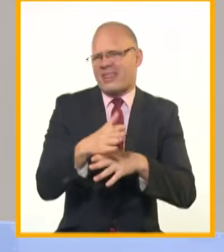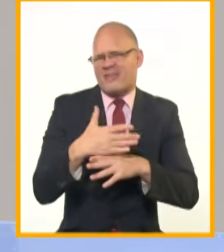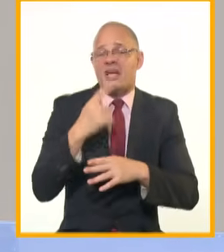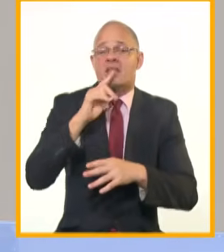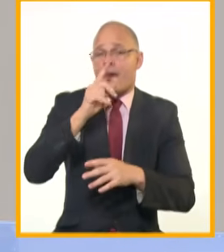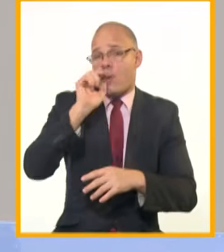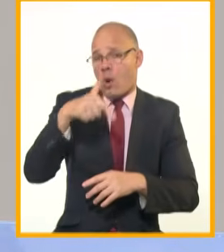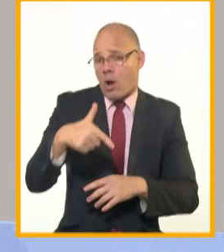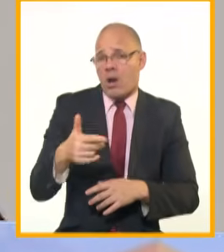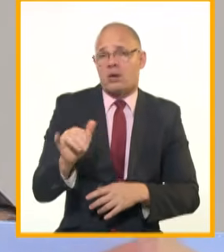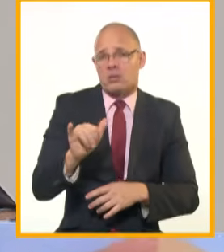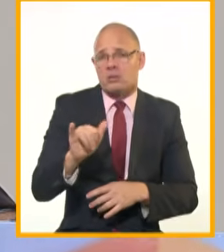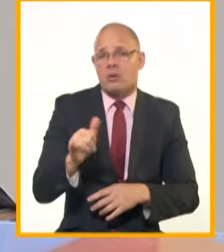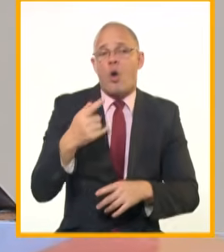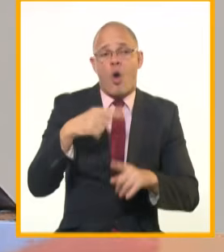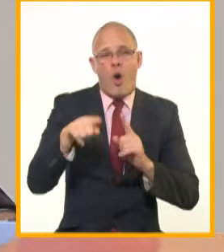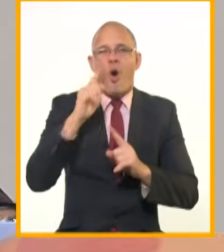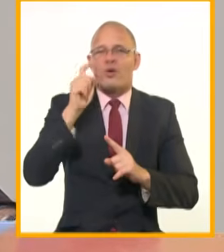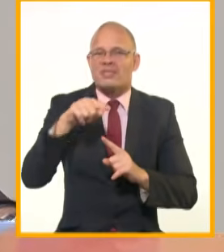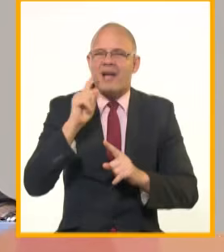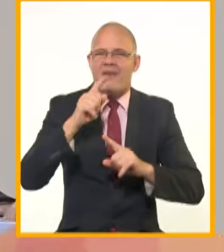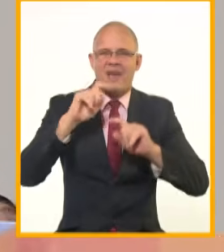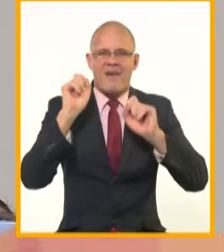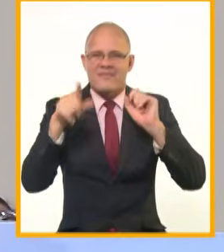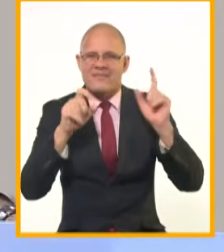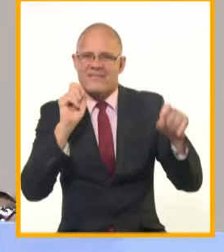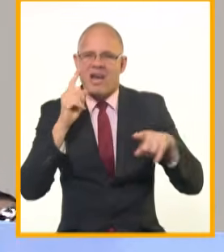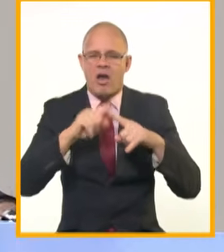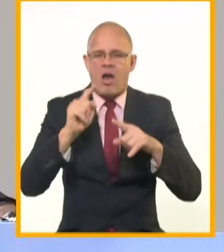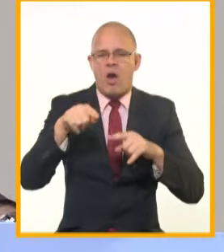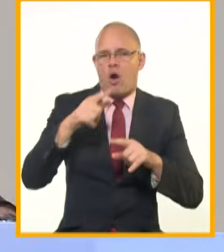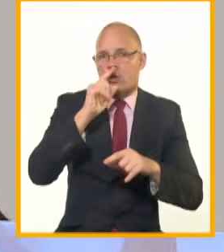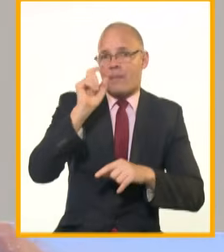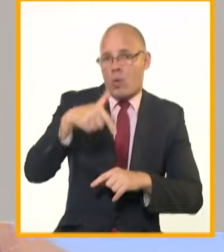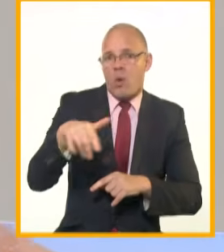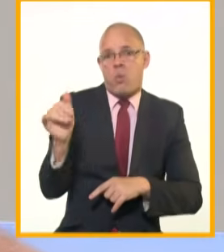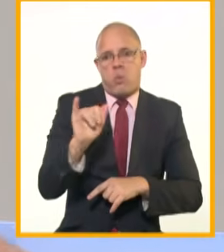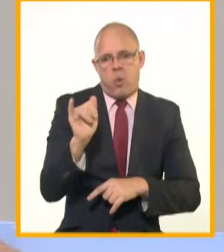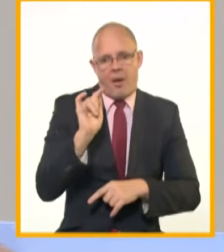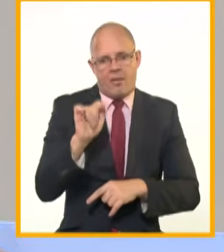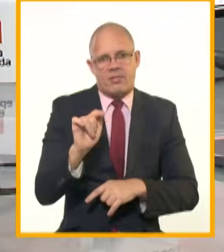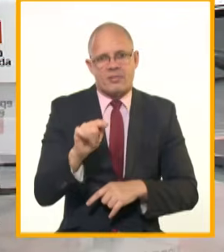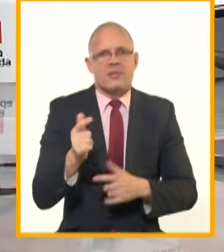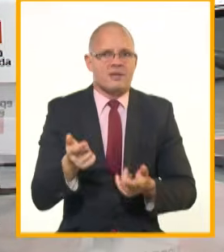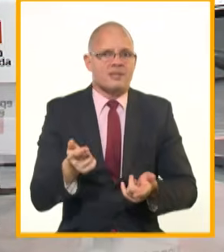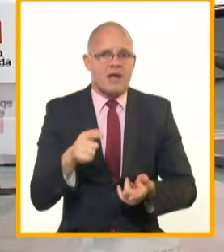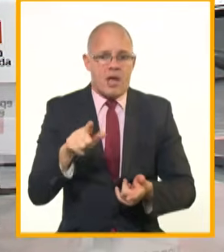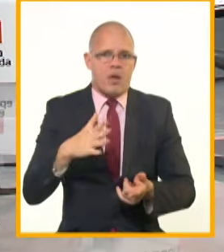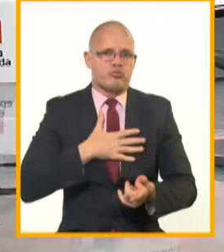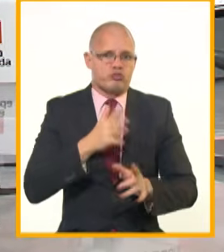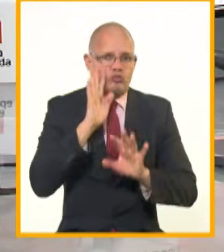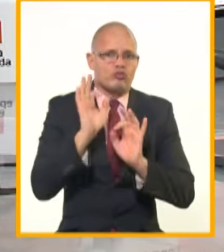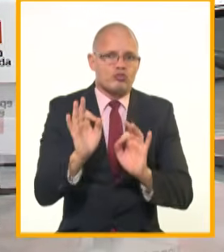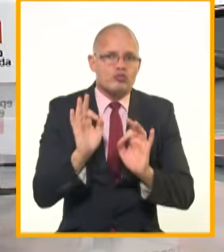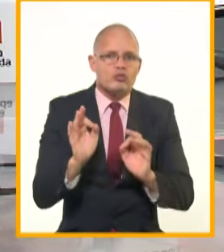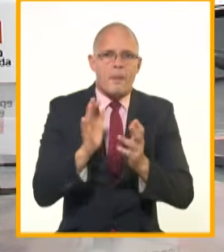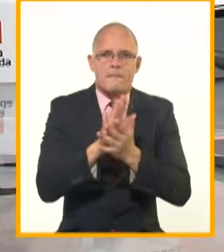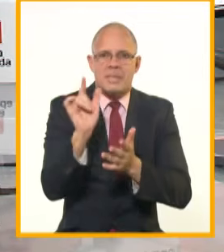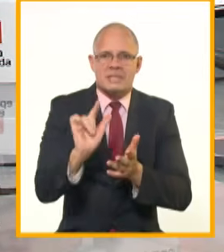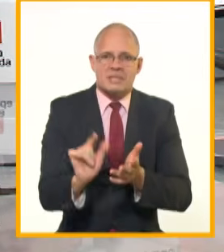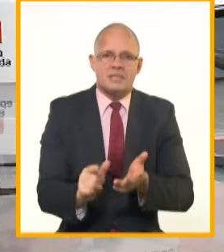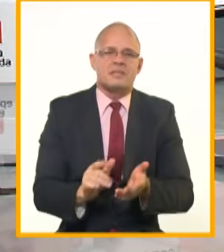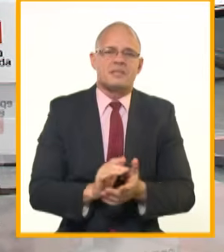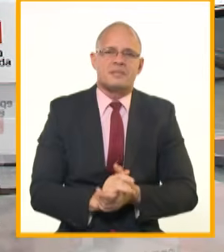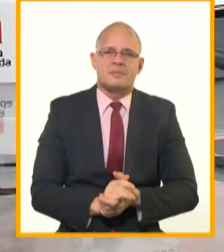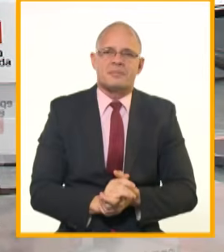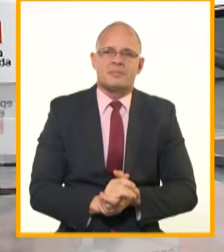están las charangas de Bejucal, que desde el punto de vista cultural también propician la identidad cultural de la